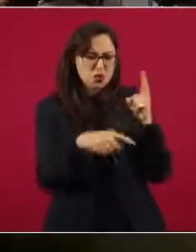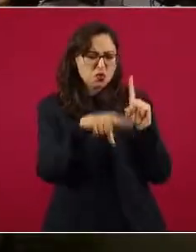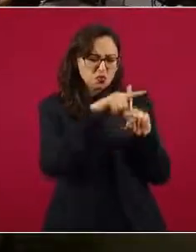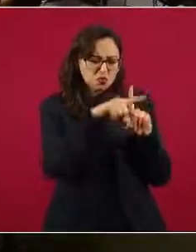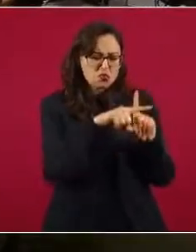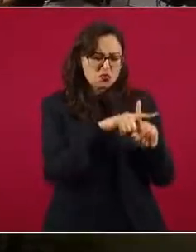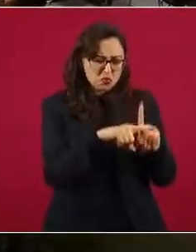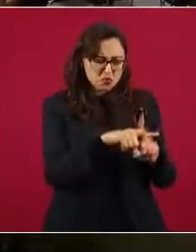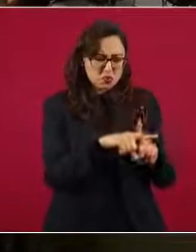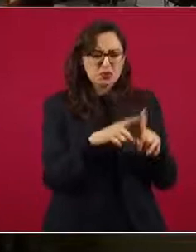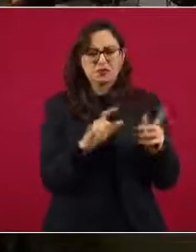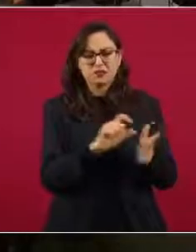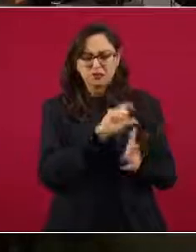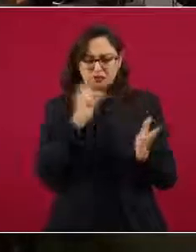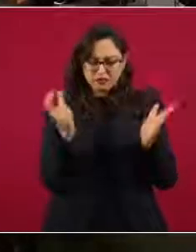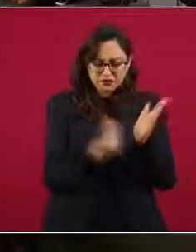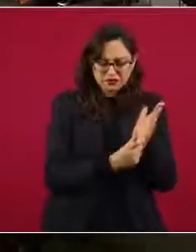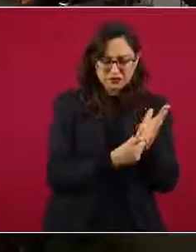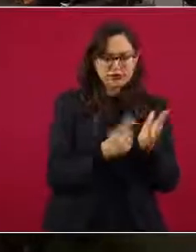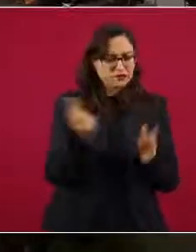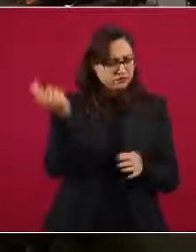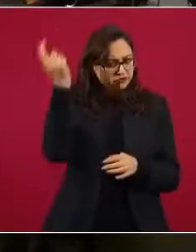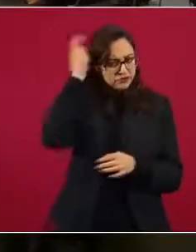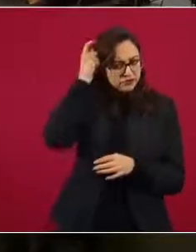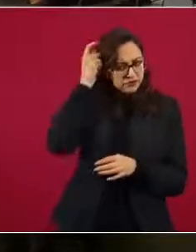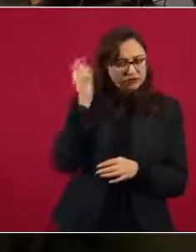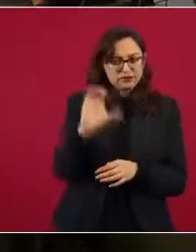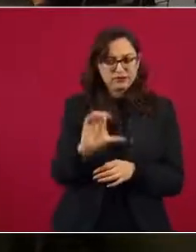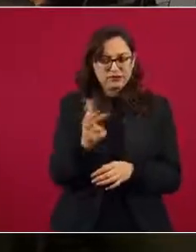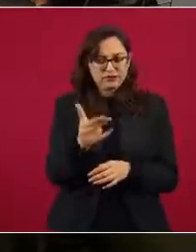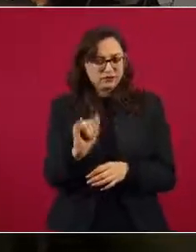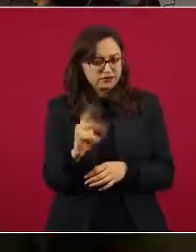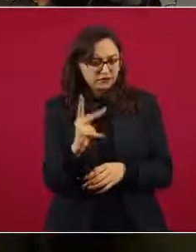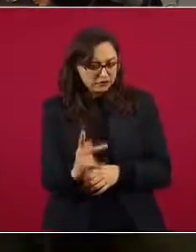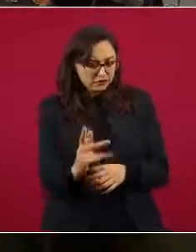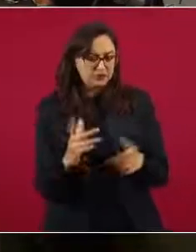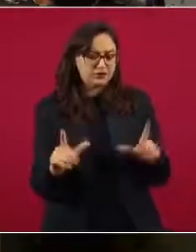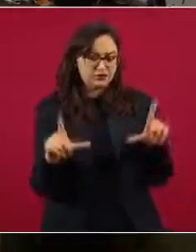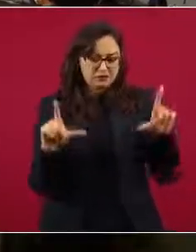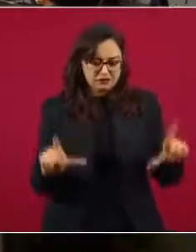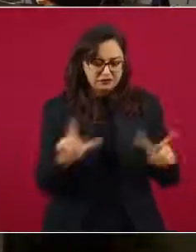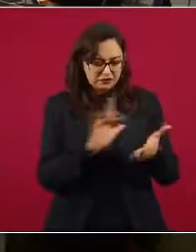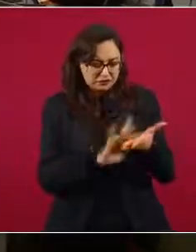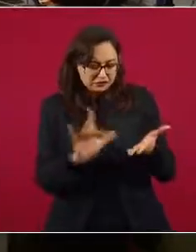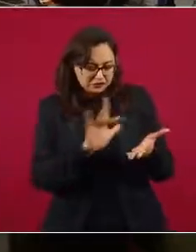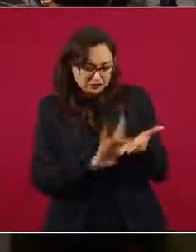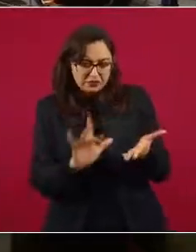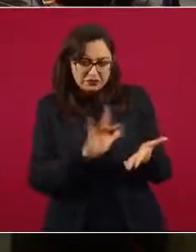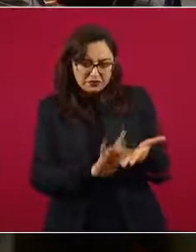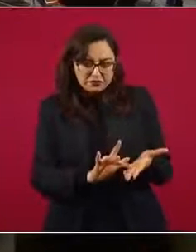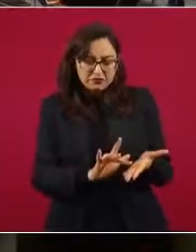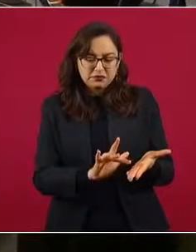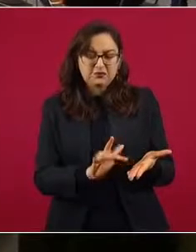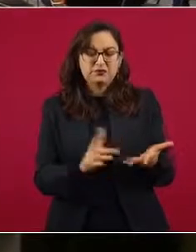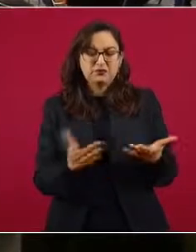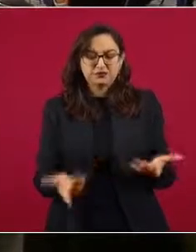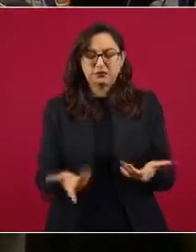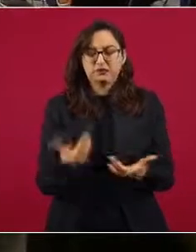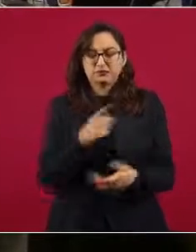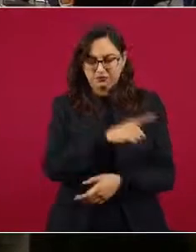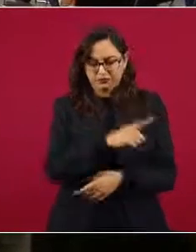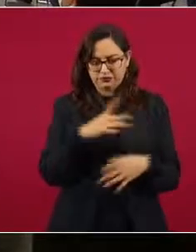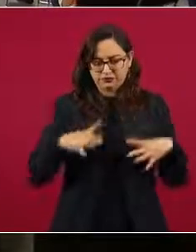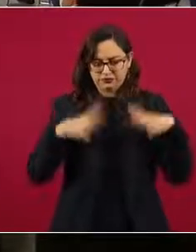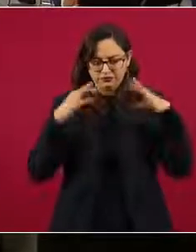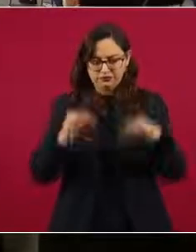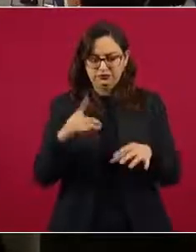tenía un chip electrónico, se usaba con unas tabletas electrónicas, que las primeras las donó la Fundación